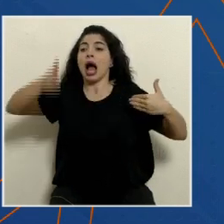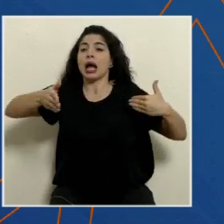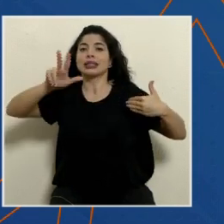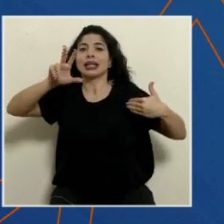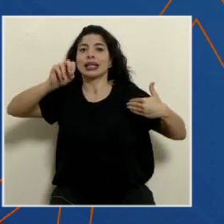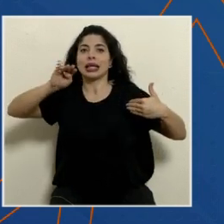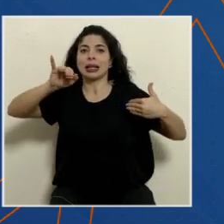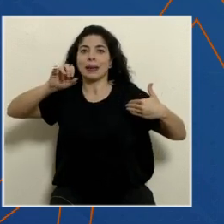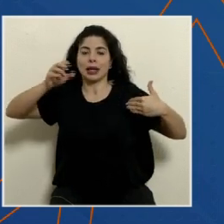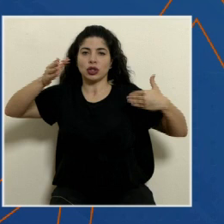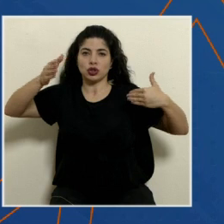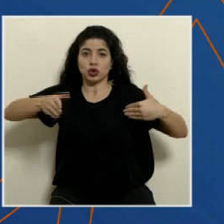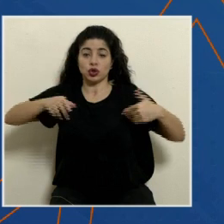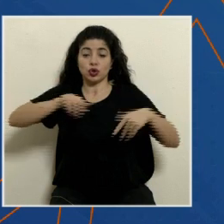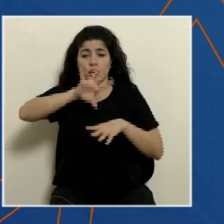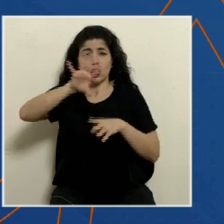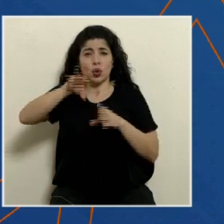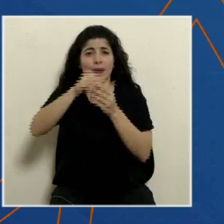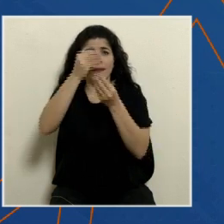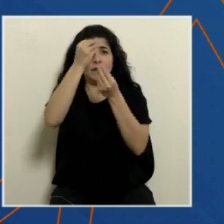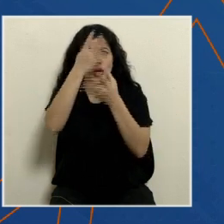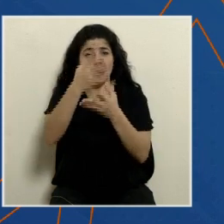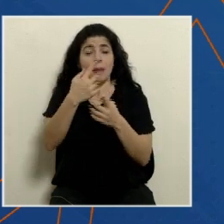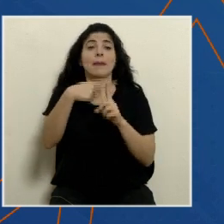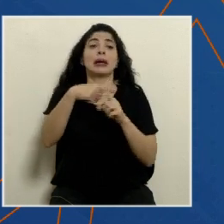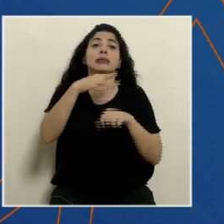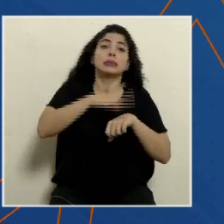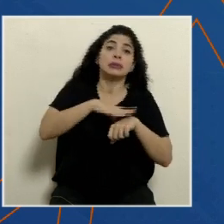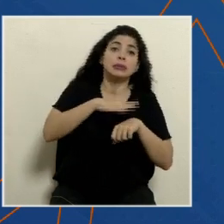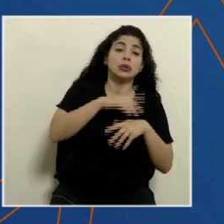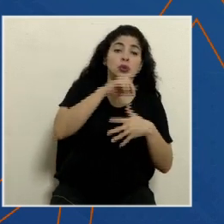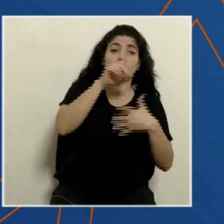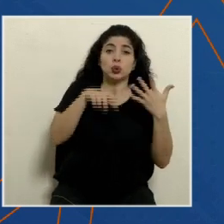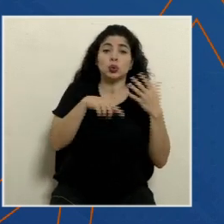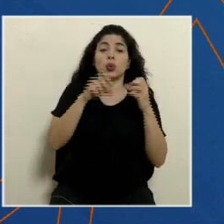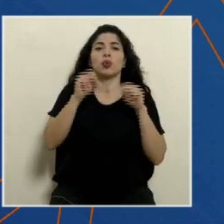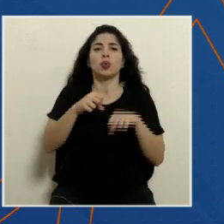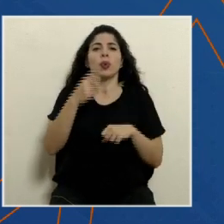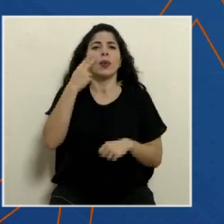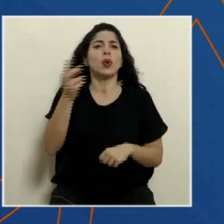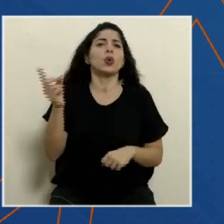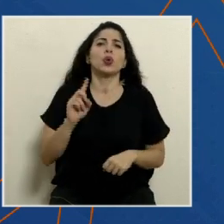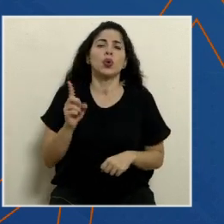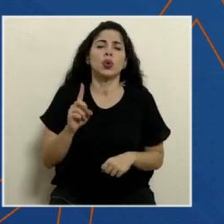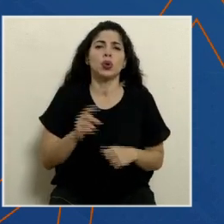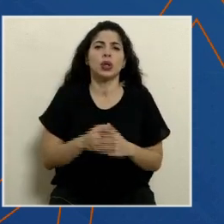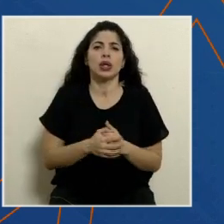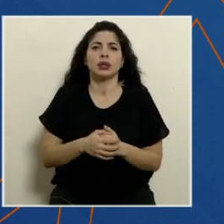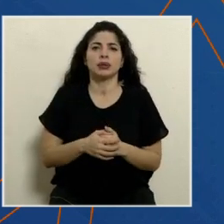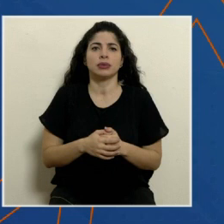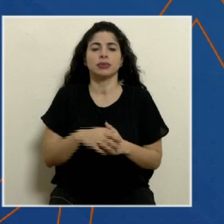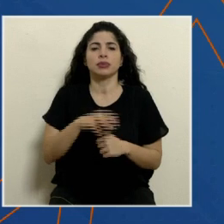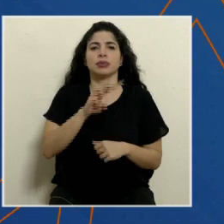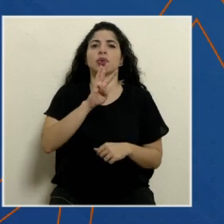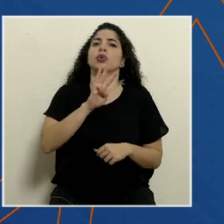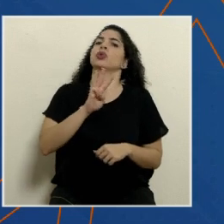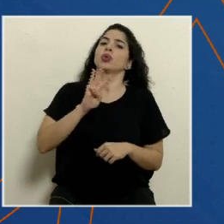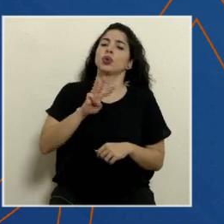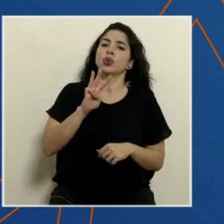mayo. Toda esta información también, junto con las excepciones, estará disponible en la página